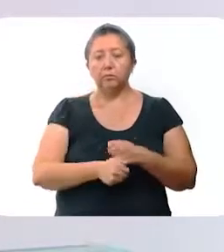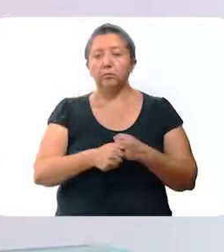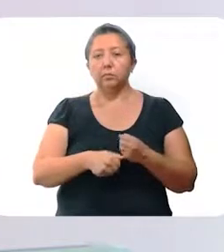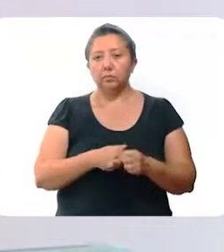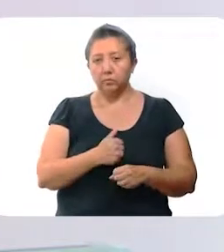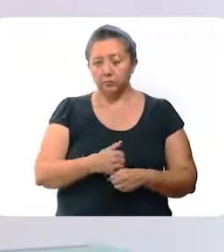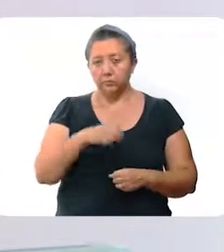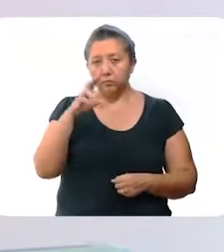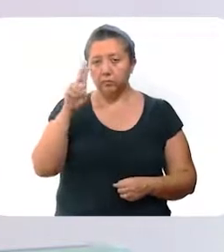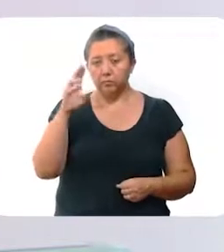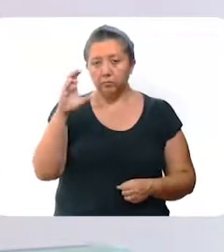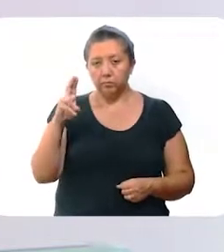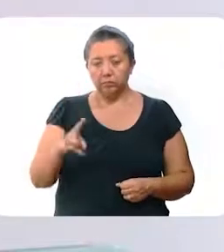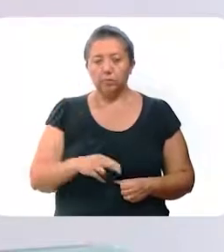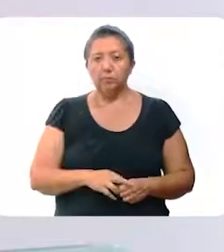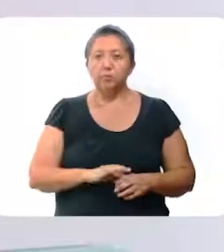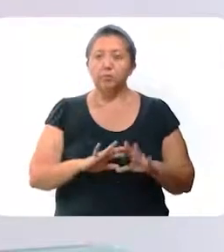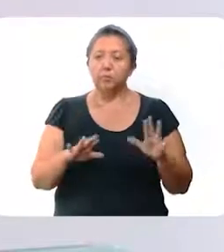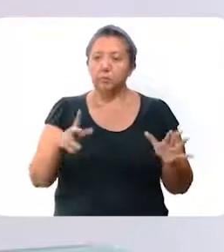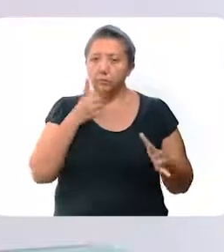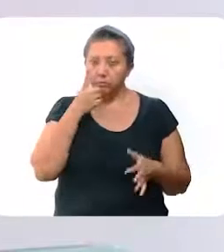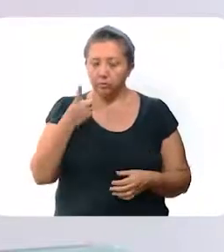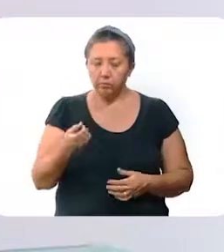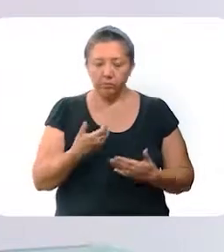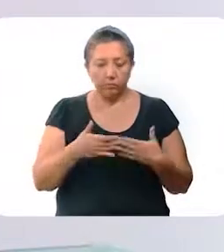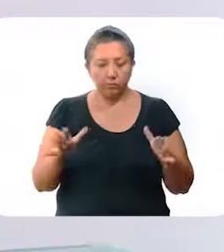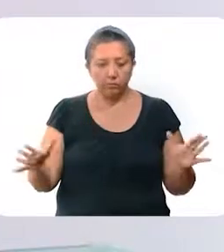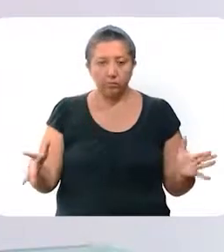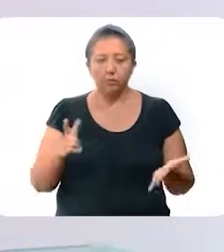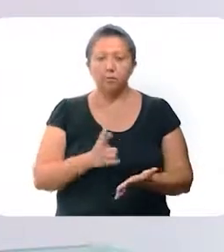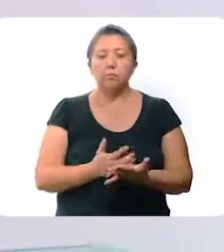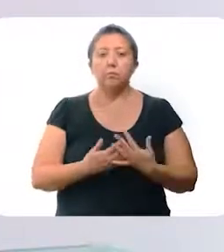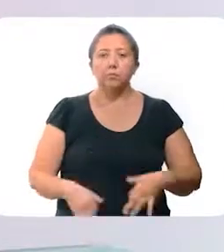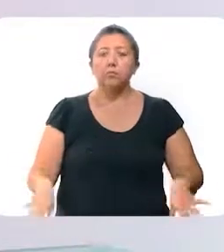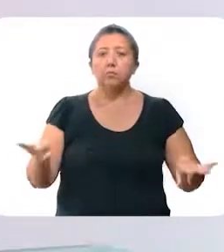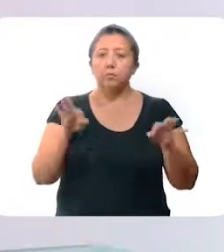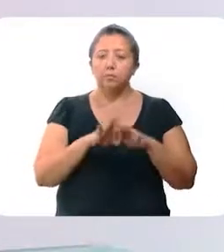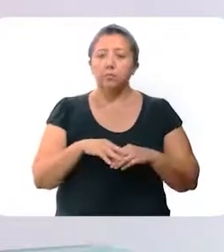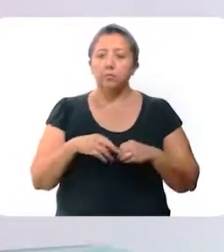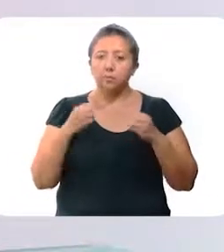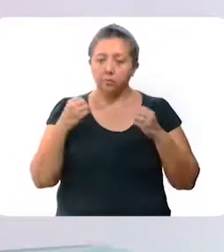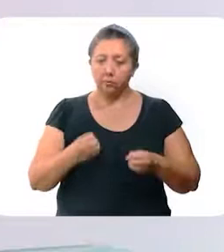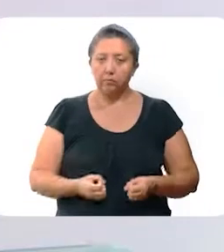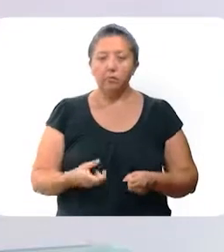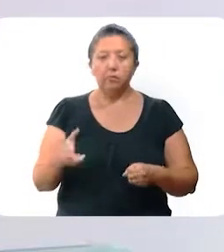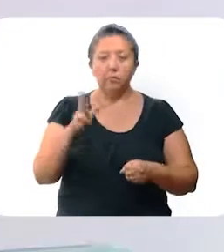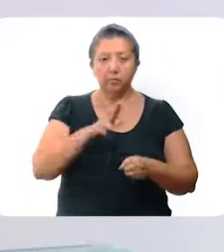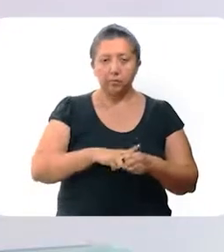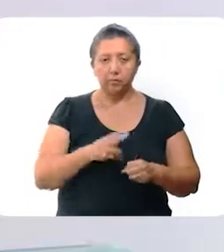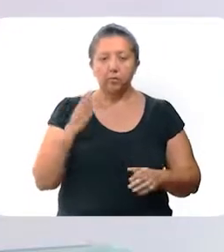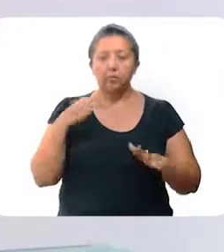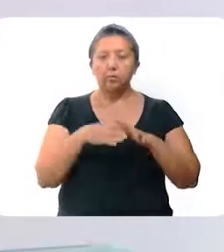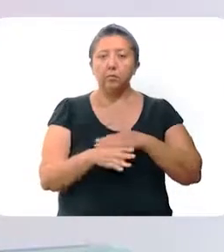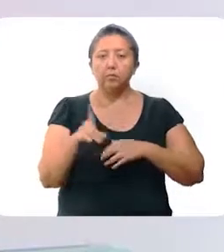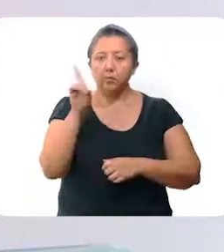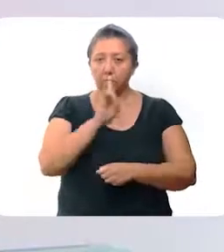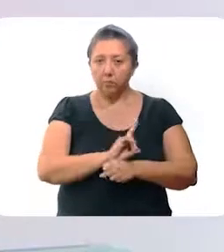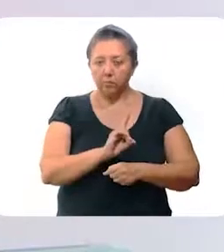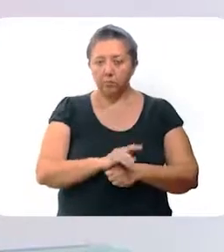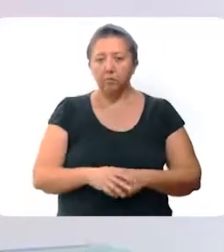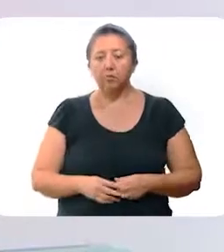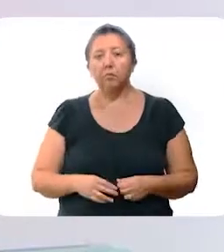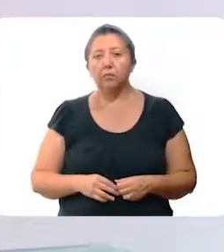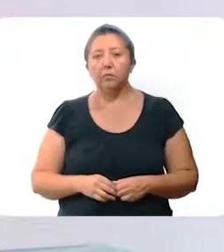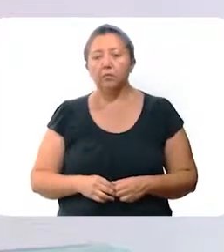años en Ucú. Como se ha señalado, en la reapertura económica los datos más importantes son la ocupación hospitalaria y los